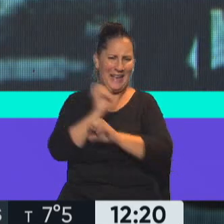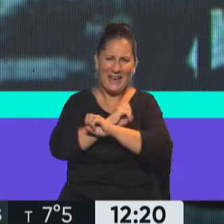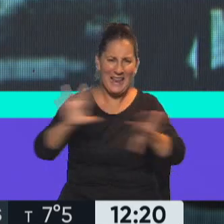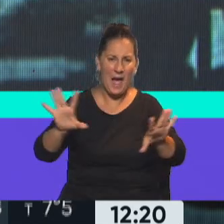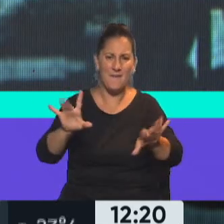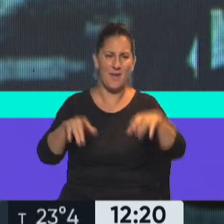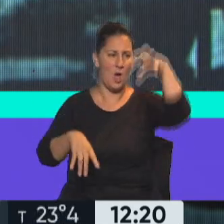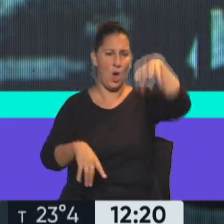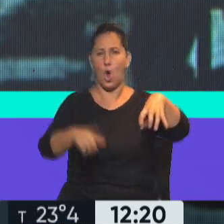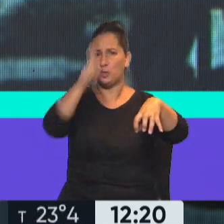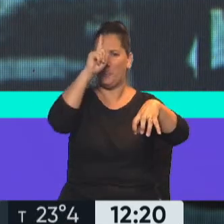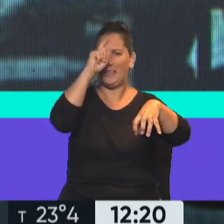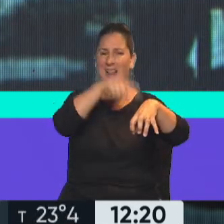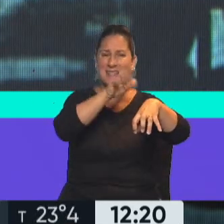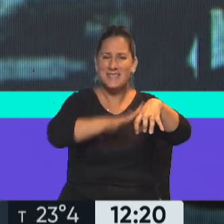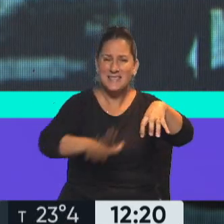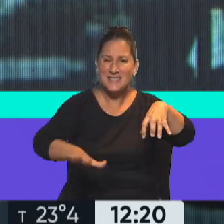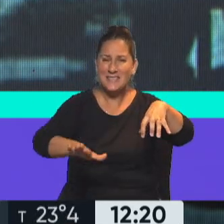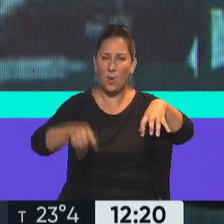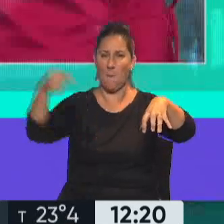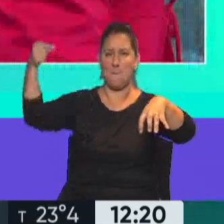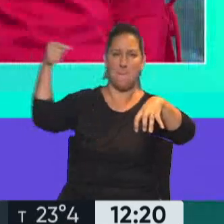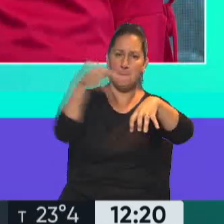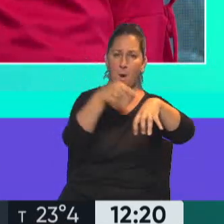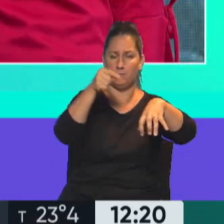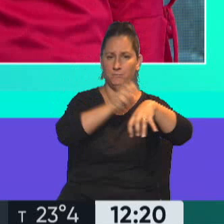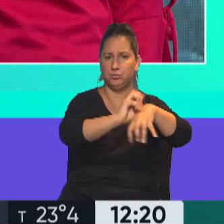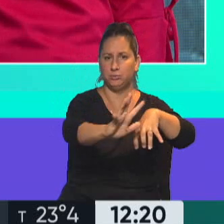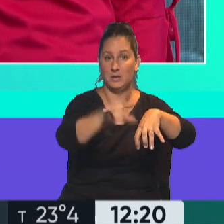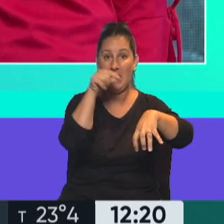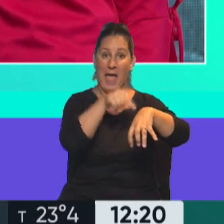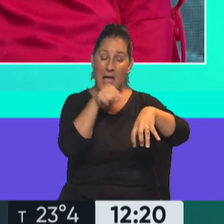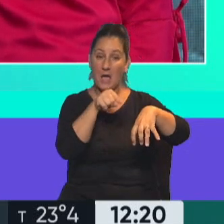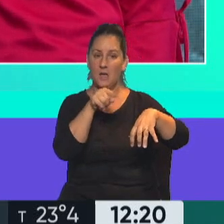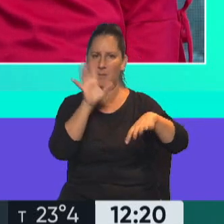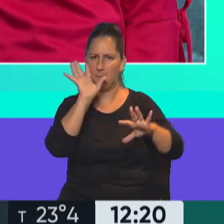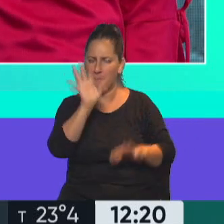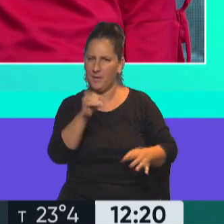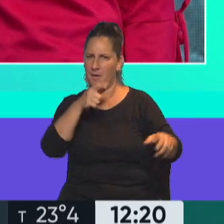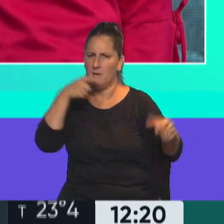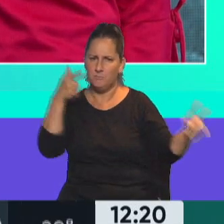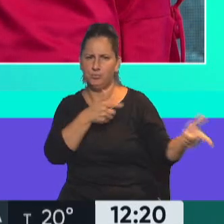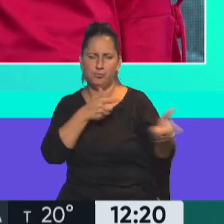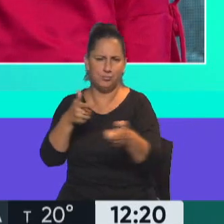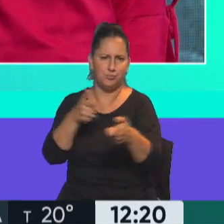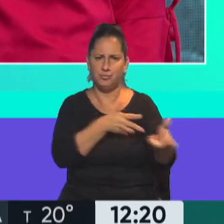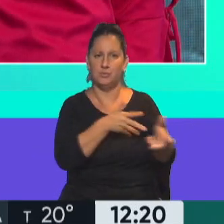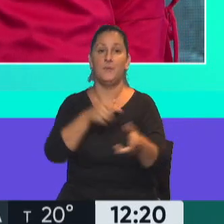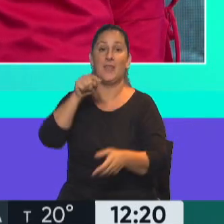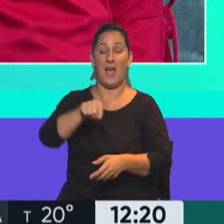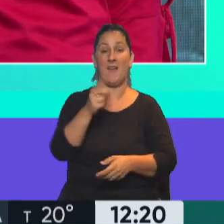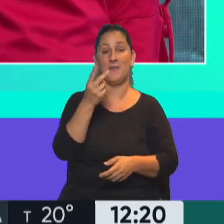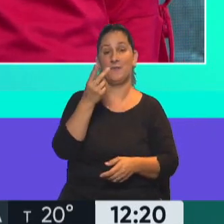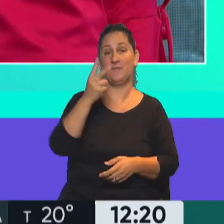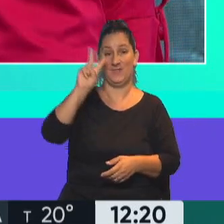al atacar un hospital en Mariupol, que es una ciudad donde se están registrando intensos combates. El vicealcalde